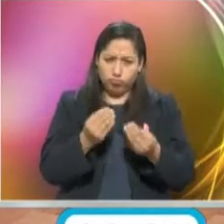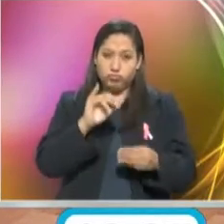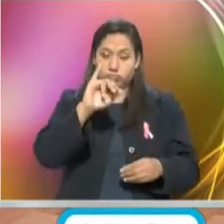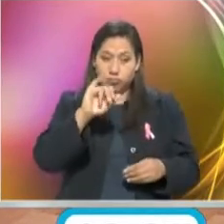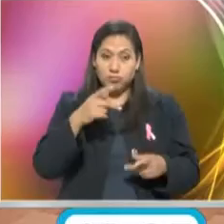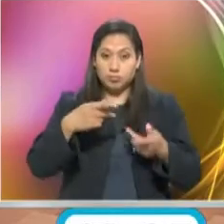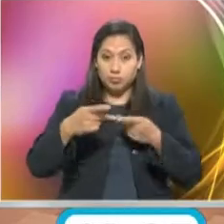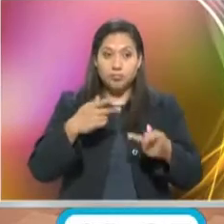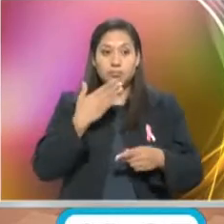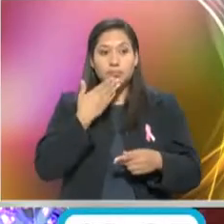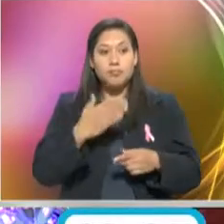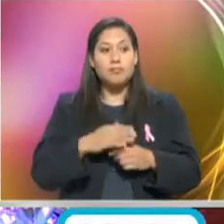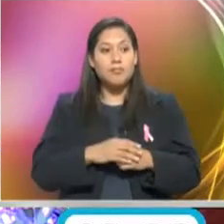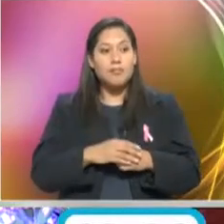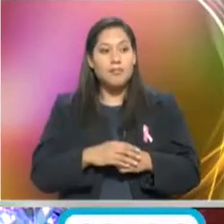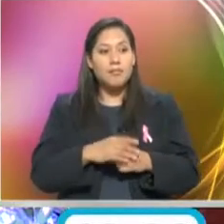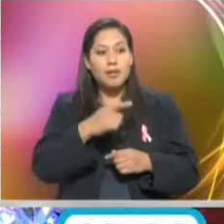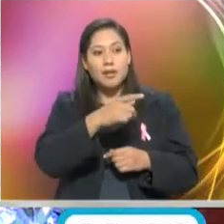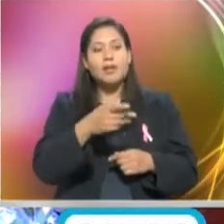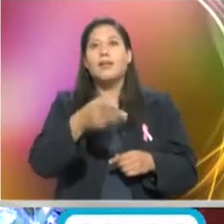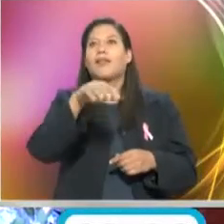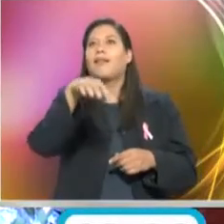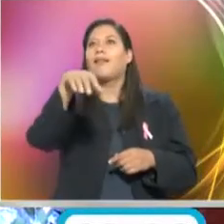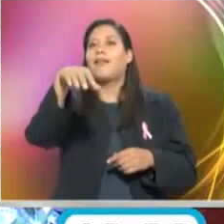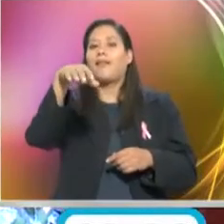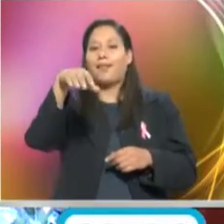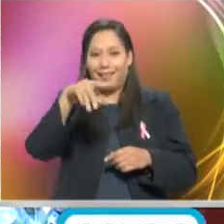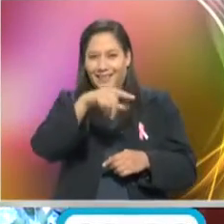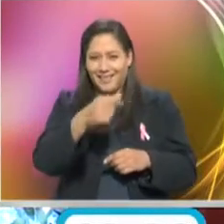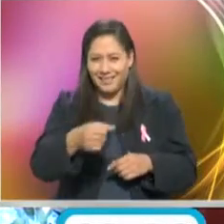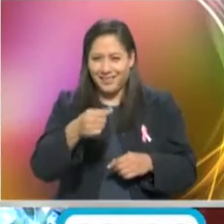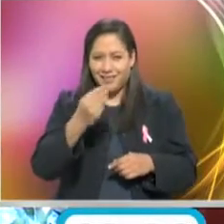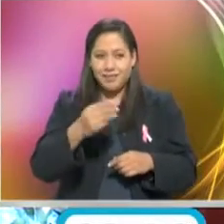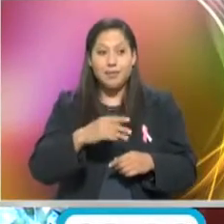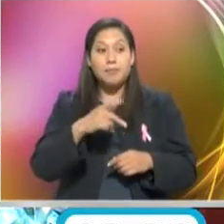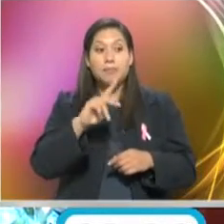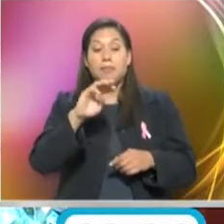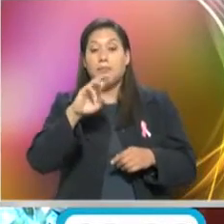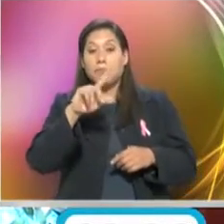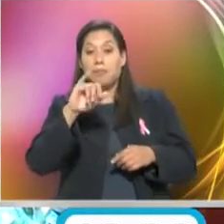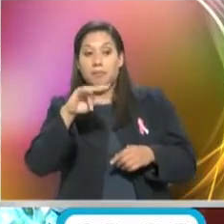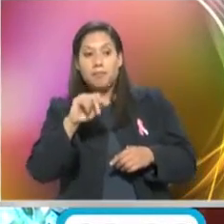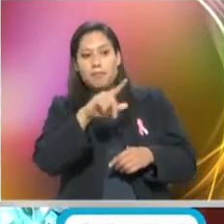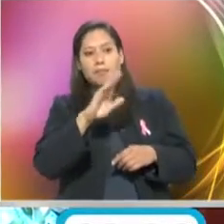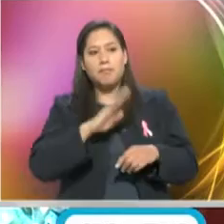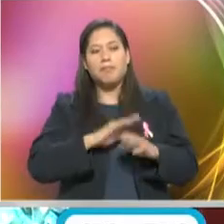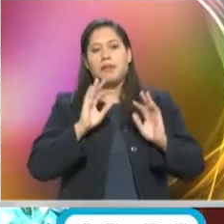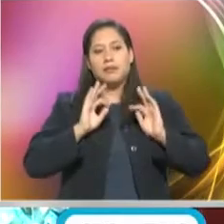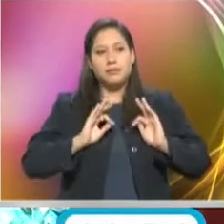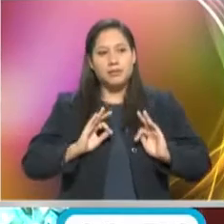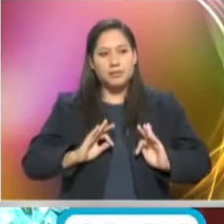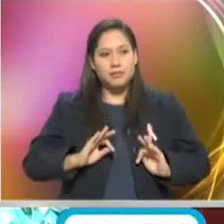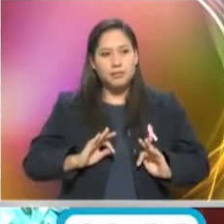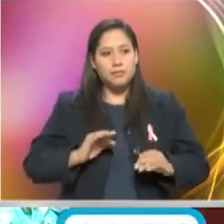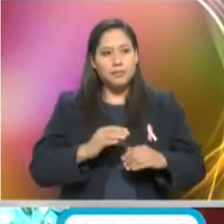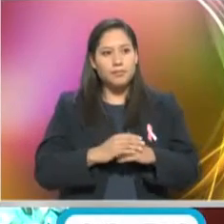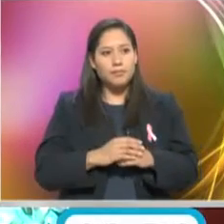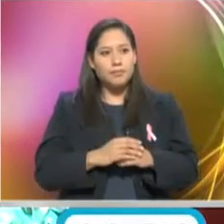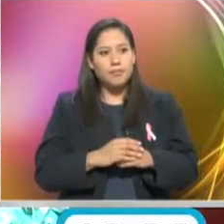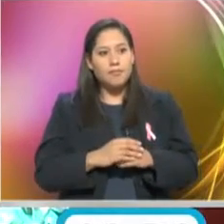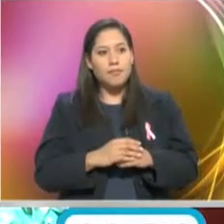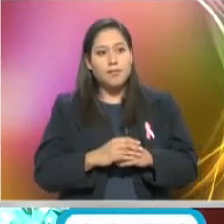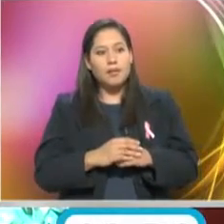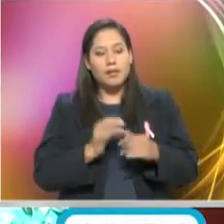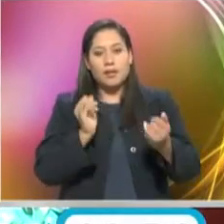pero sí, está muy saludona. Sí. He trabajado mucho, pero Merlina es mucho más tranquila en eso. Y